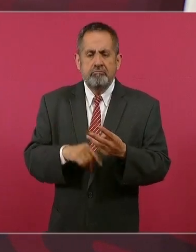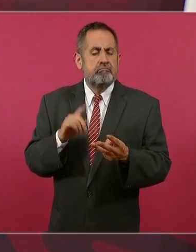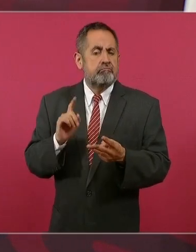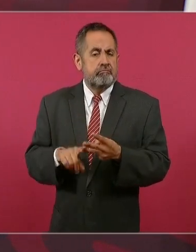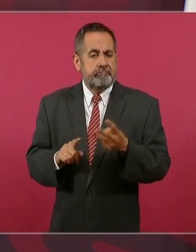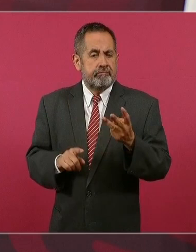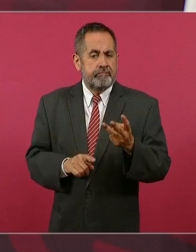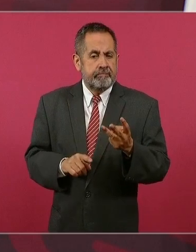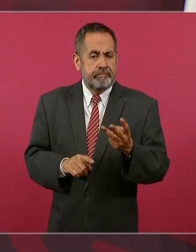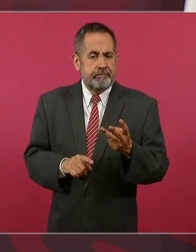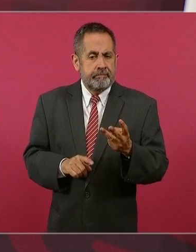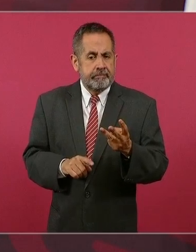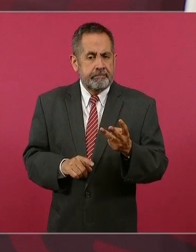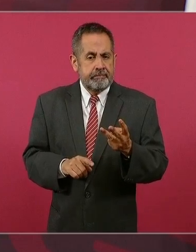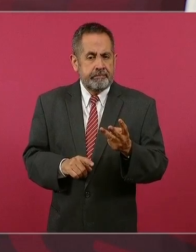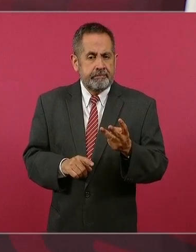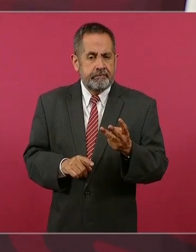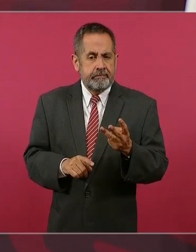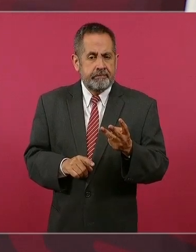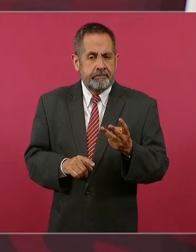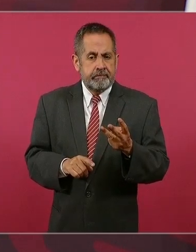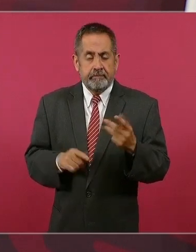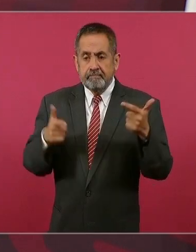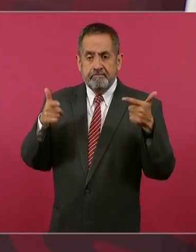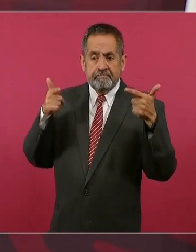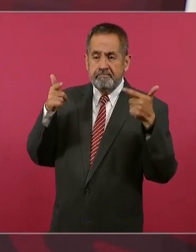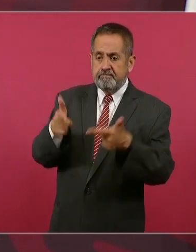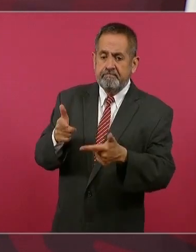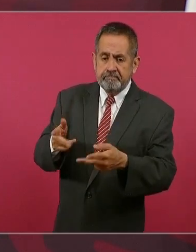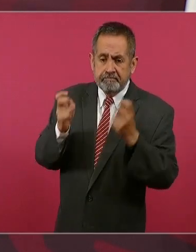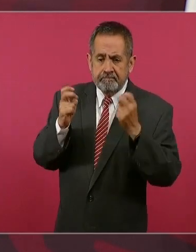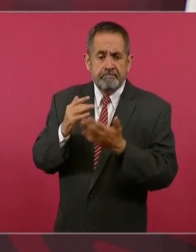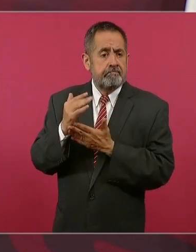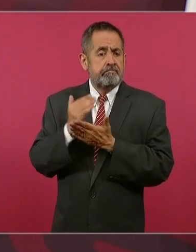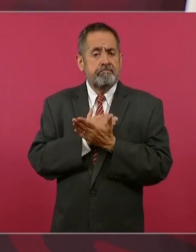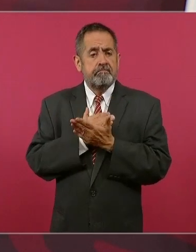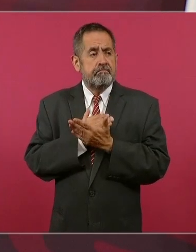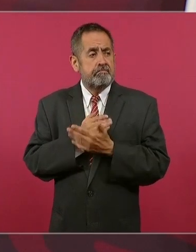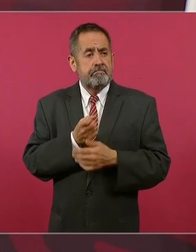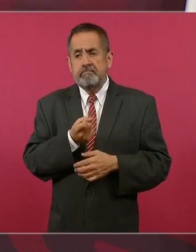que los asaltan menos,